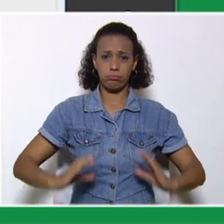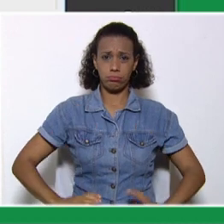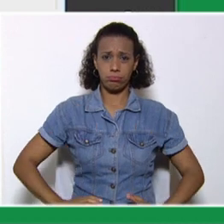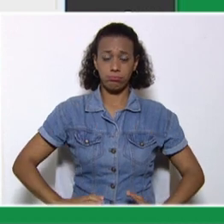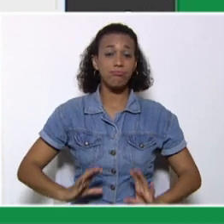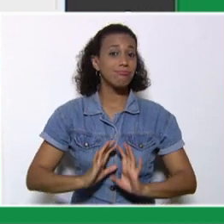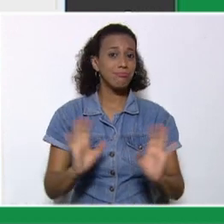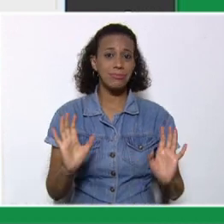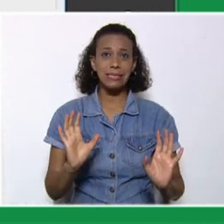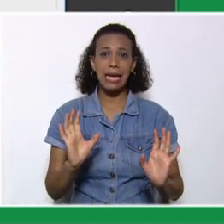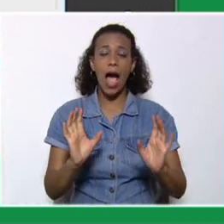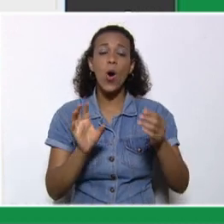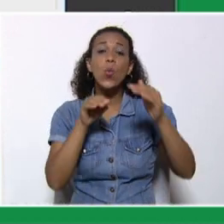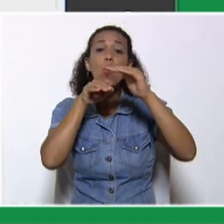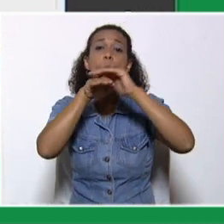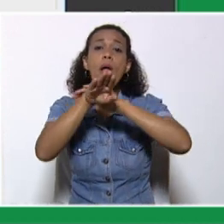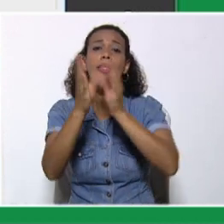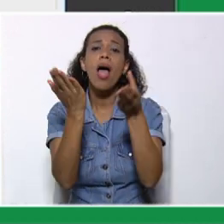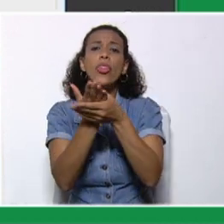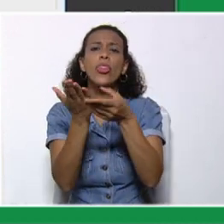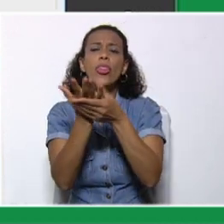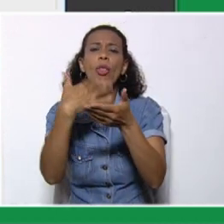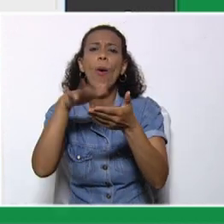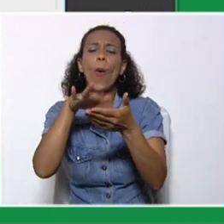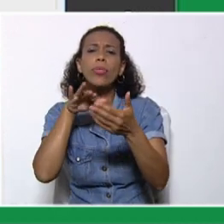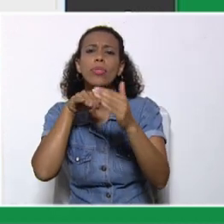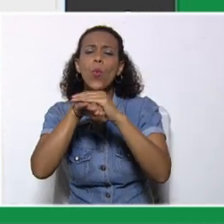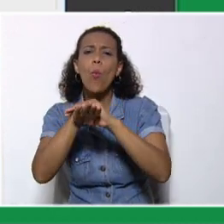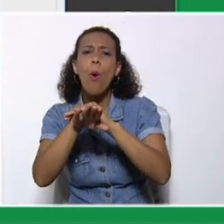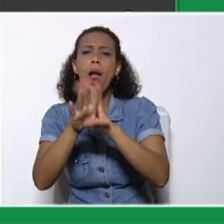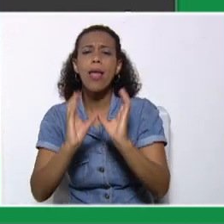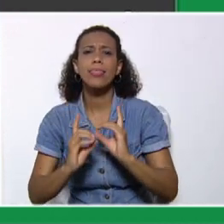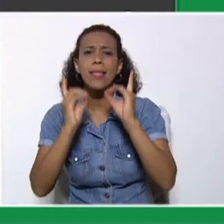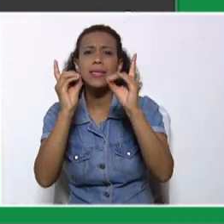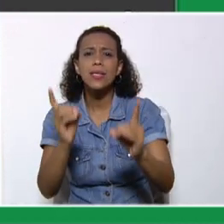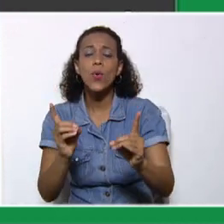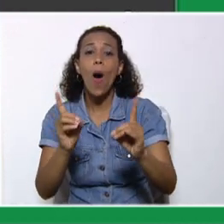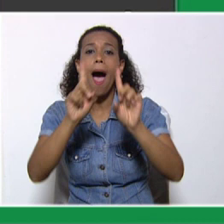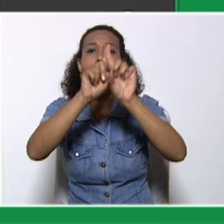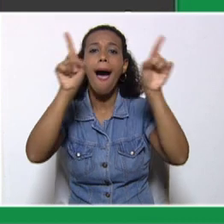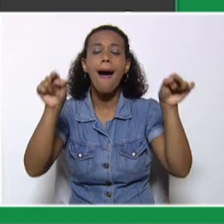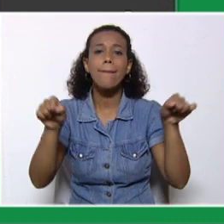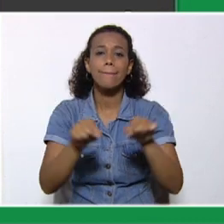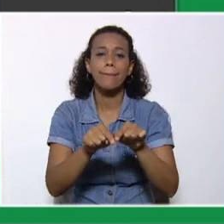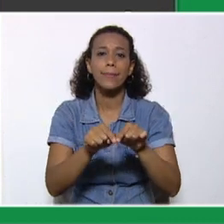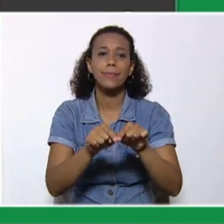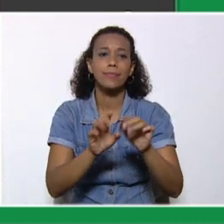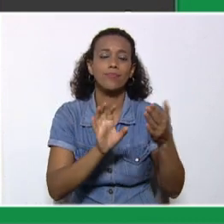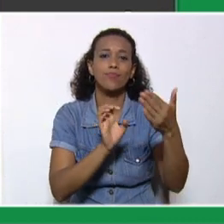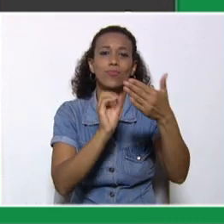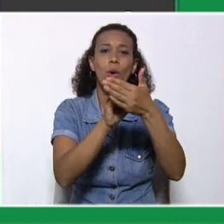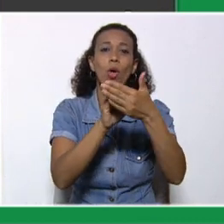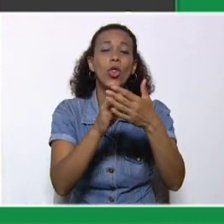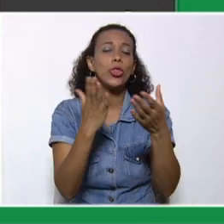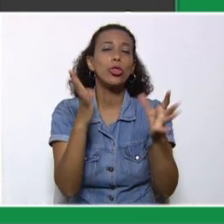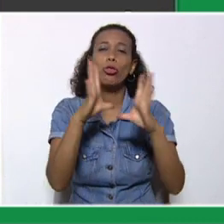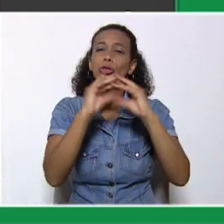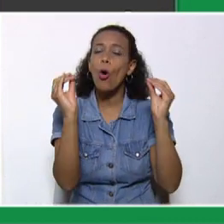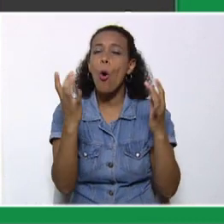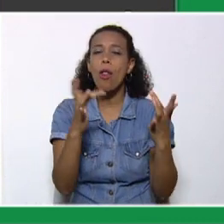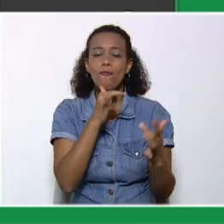Ubicamos la ruta donde vamos a guardarlo. Vamos a guardarlo en mi escritorio. Todos los